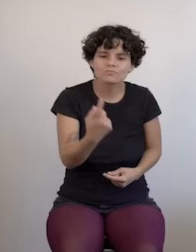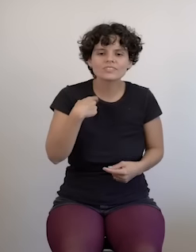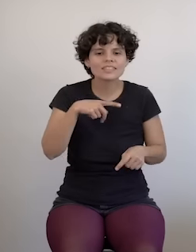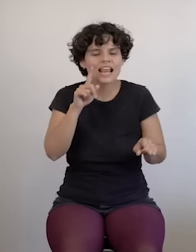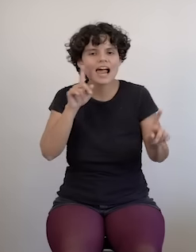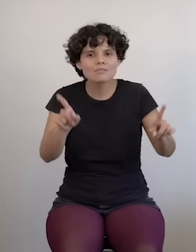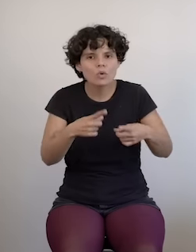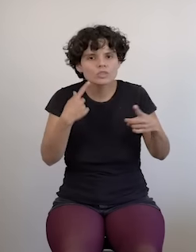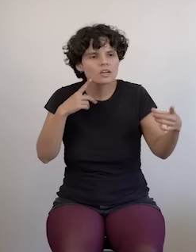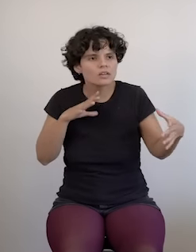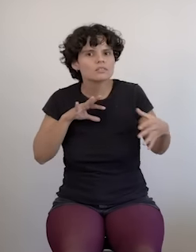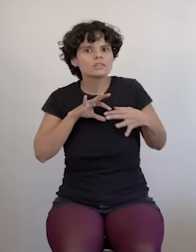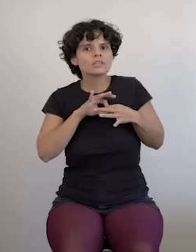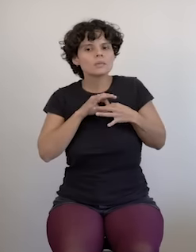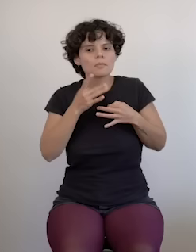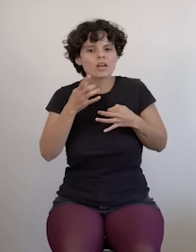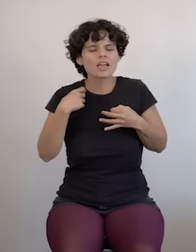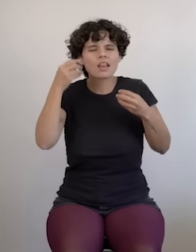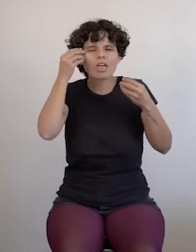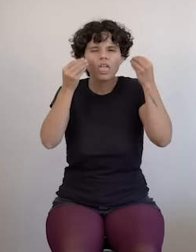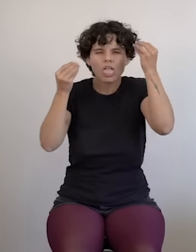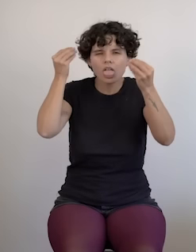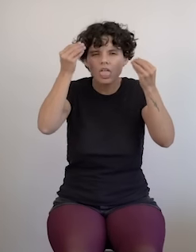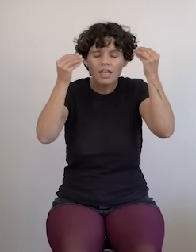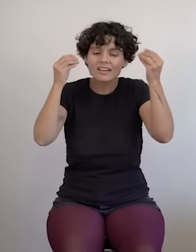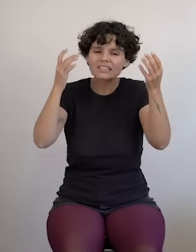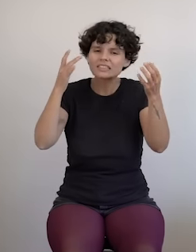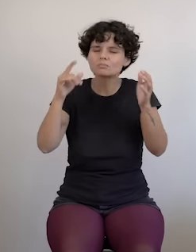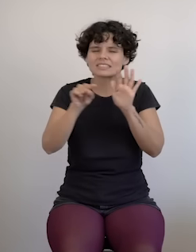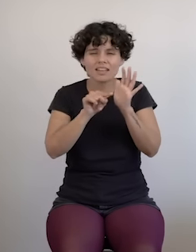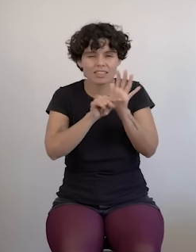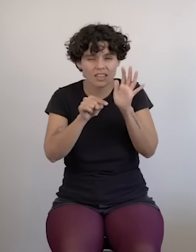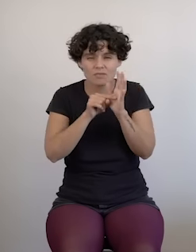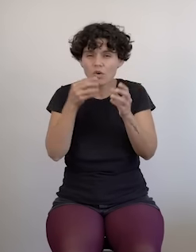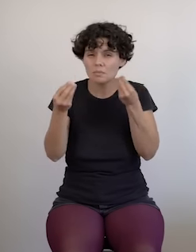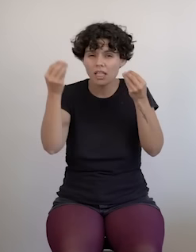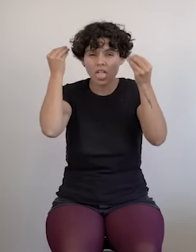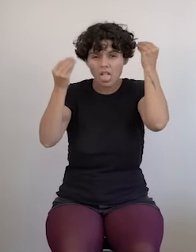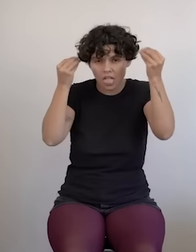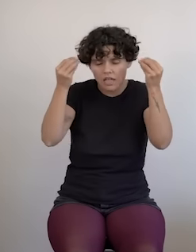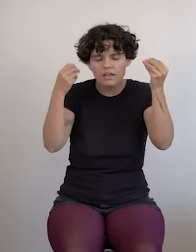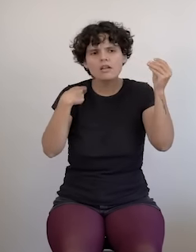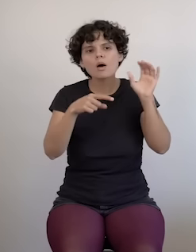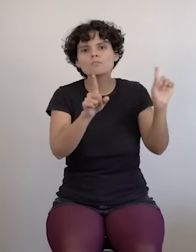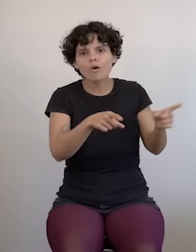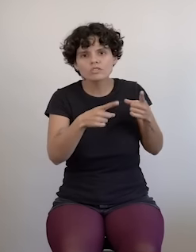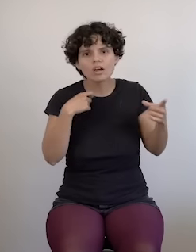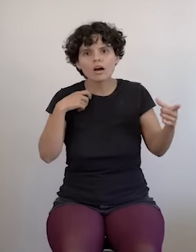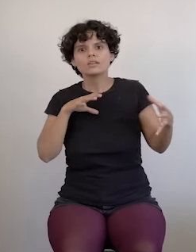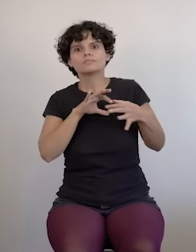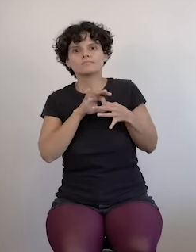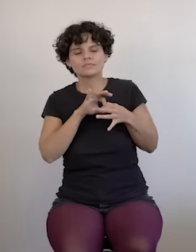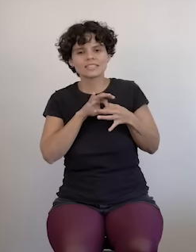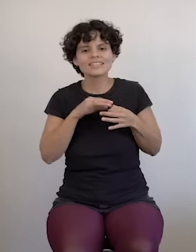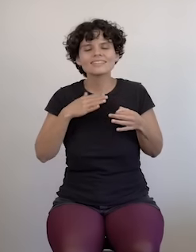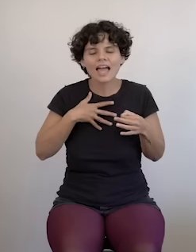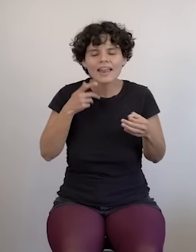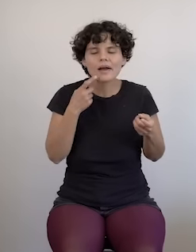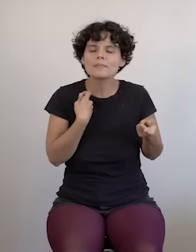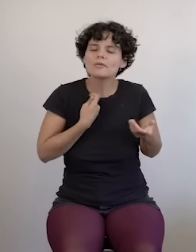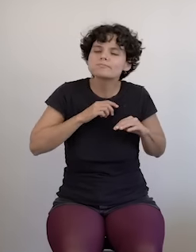salida a un mundo súper hostil que tienen. Y todos quieren, a través de la música, regalarle una casita a la